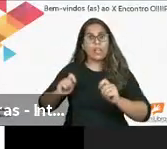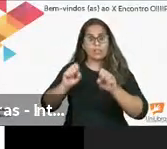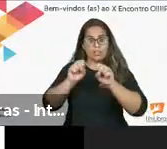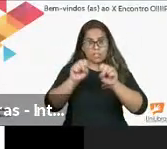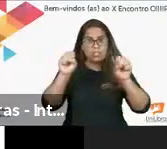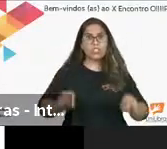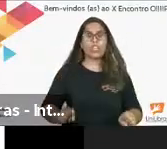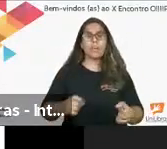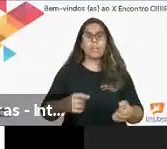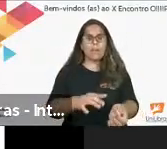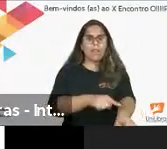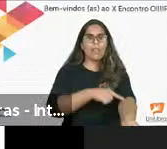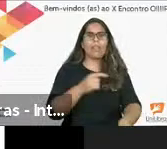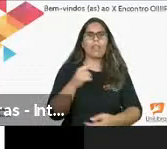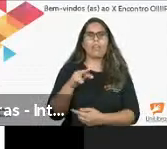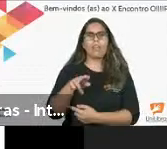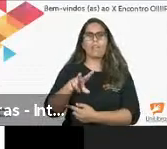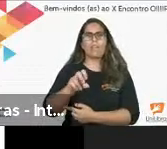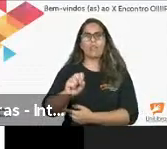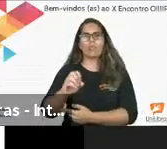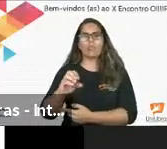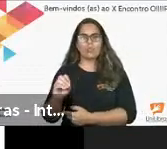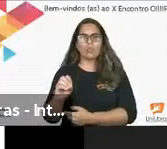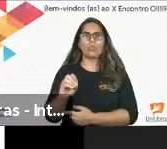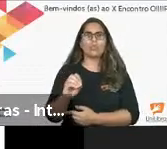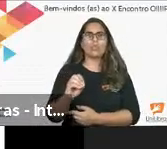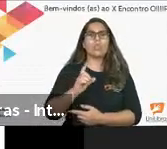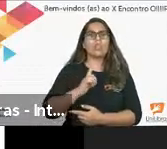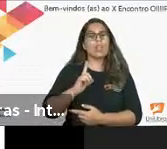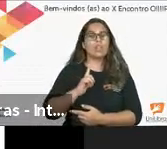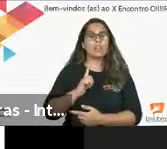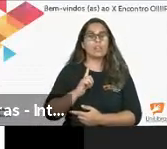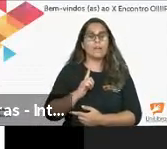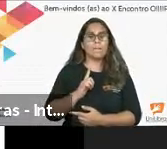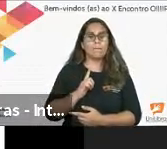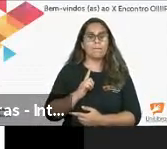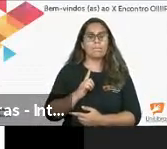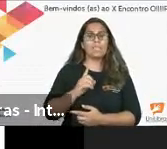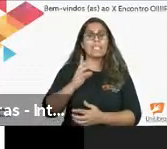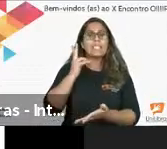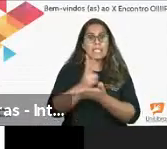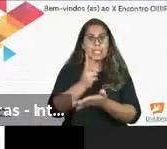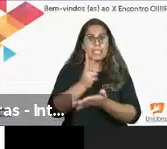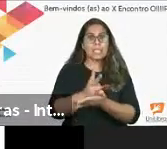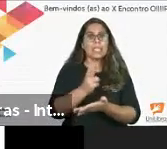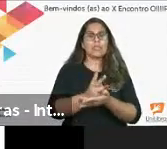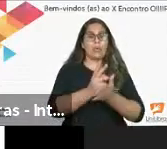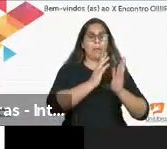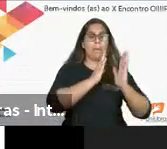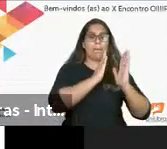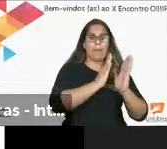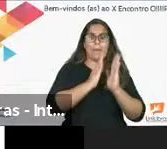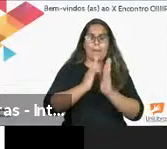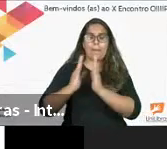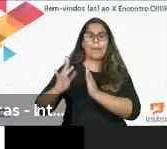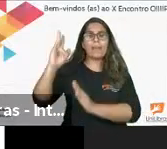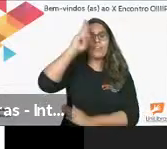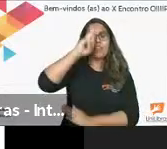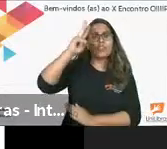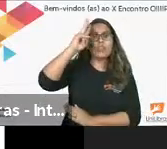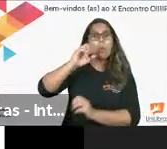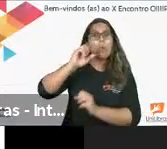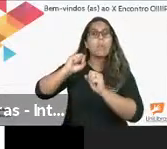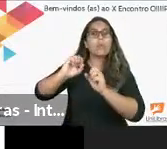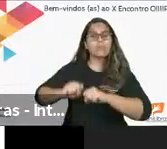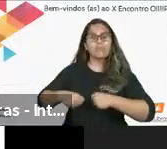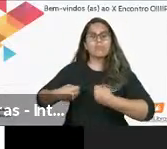sus componentes cualquiera sean, su sistema nervioso se ha transformado siguiendo esta historia de coderiva